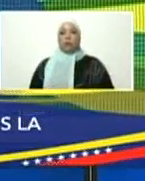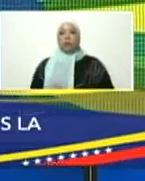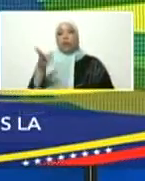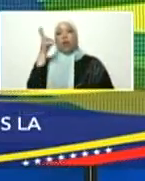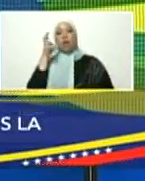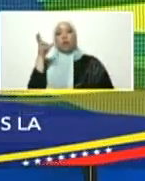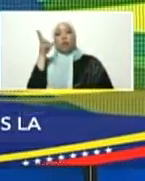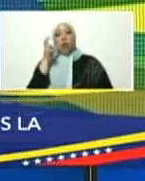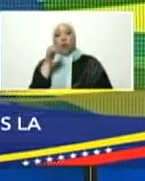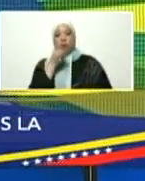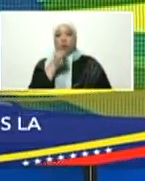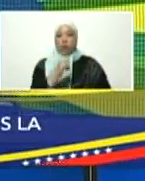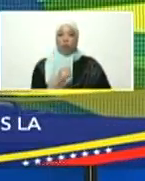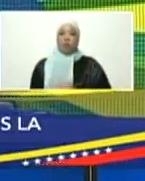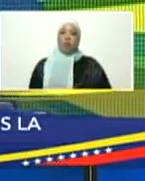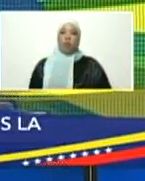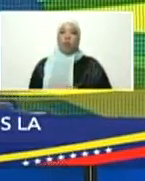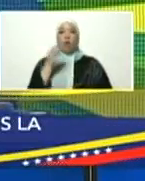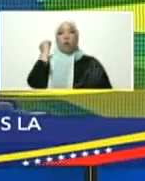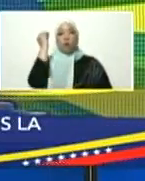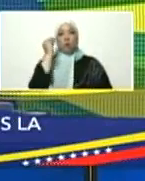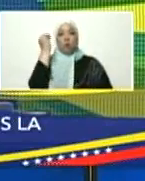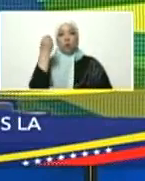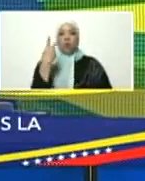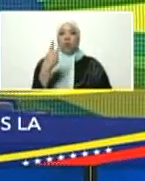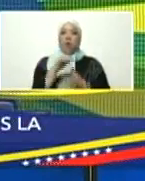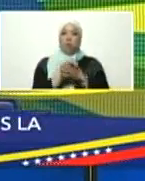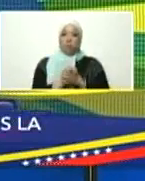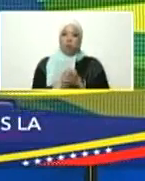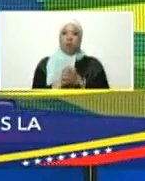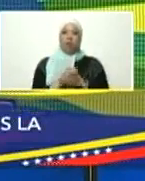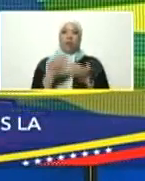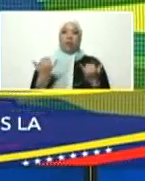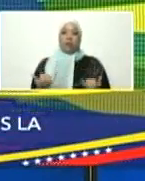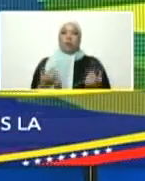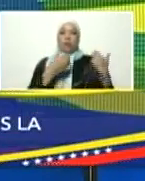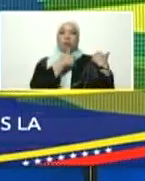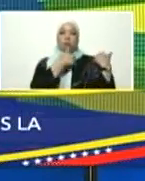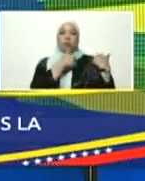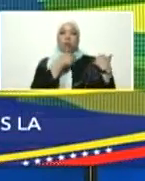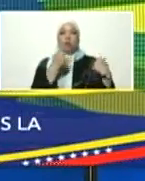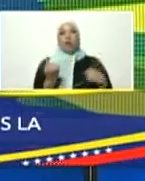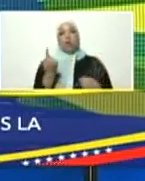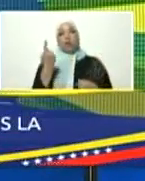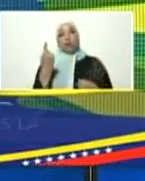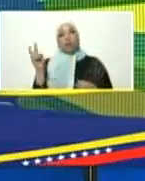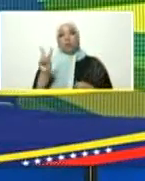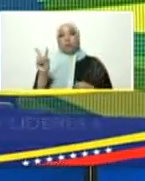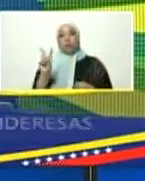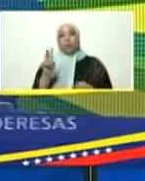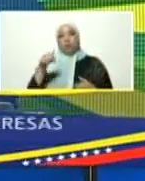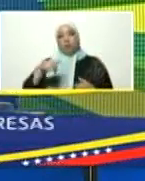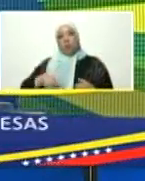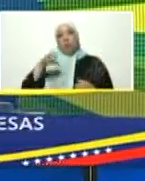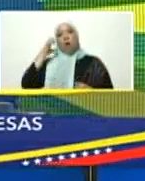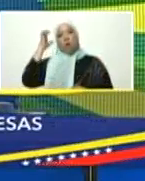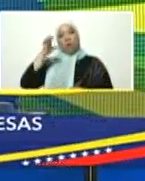escuchar la opinión de dos compañeros aquí presentes, un compañero y una compañera. Desde